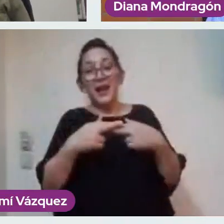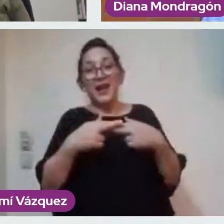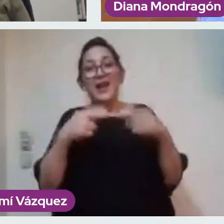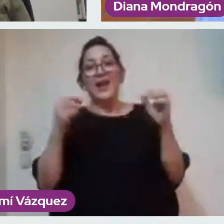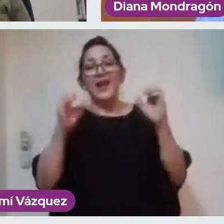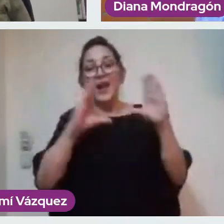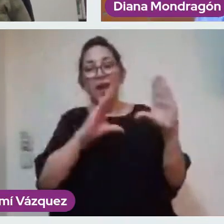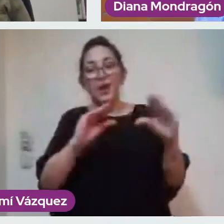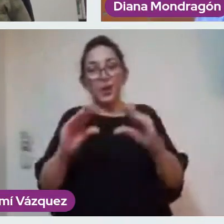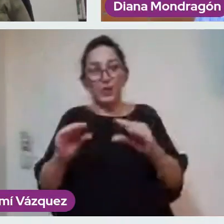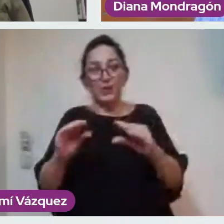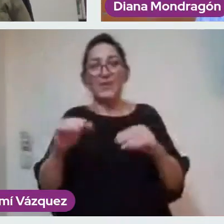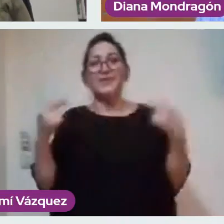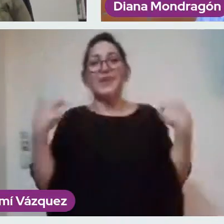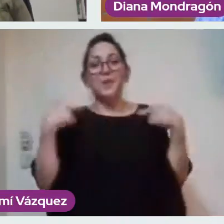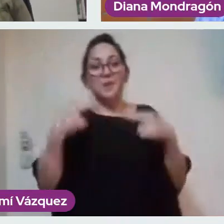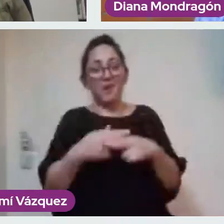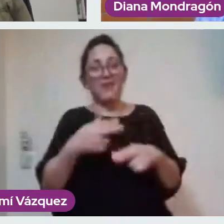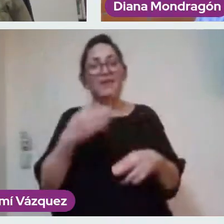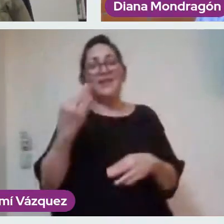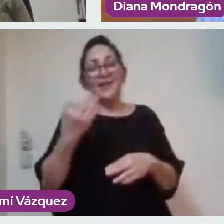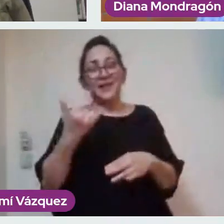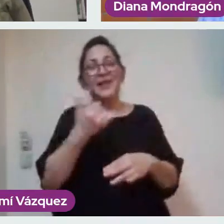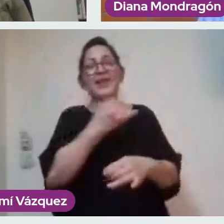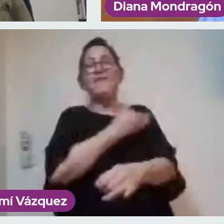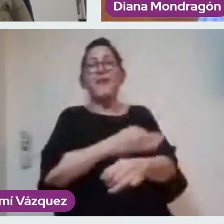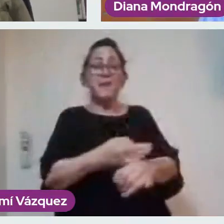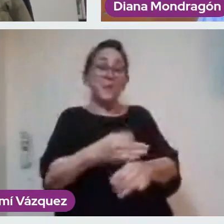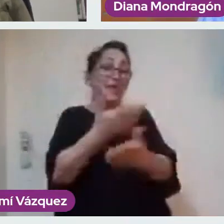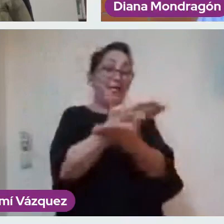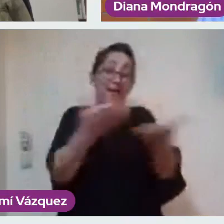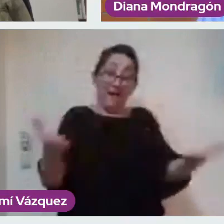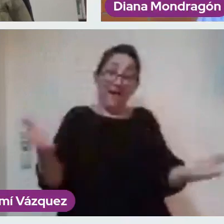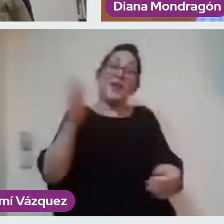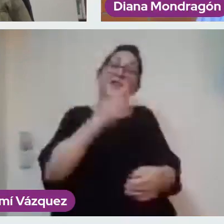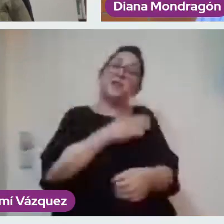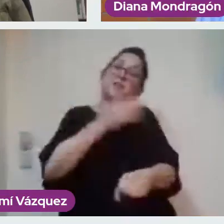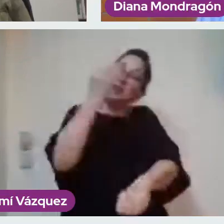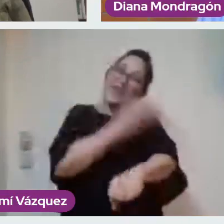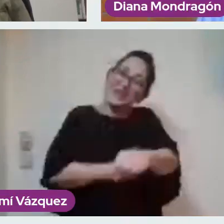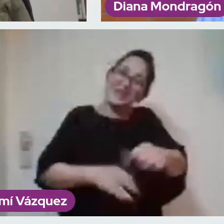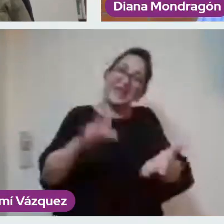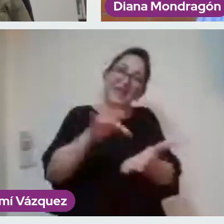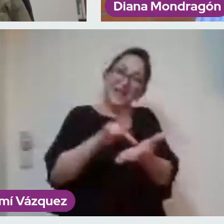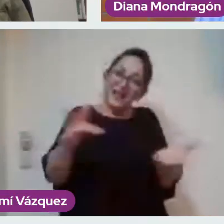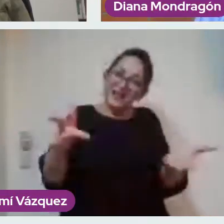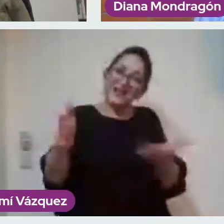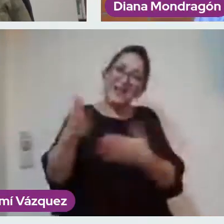todos muy buena tarde. Bye, muchísimas gracias, hasta luego. Muchísimas gracias.